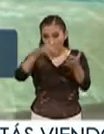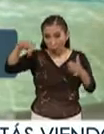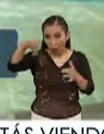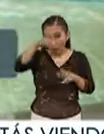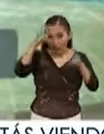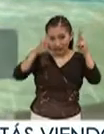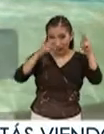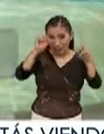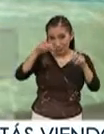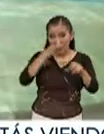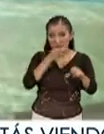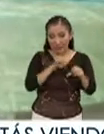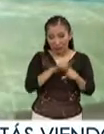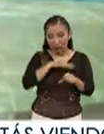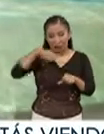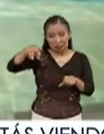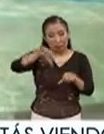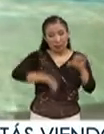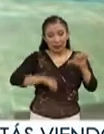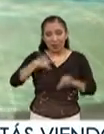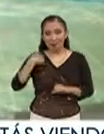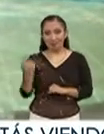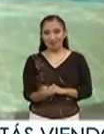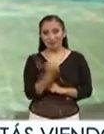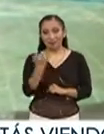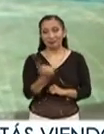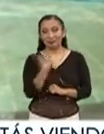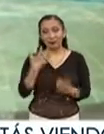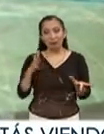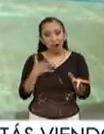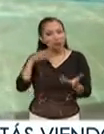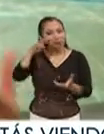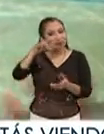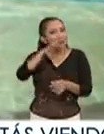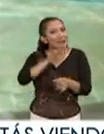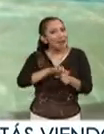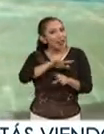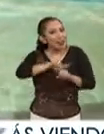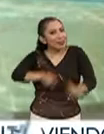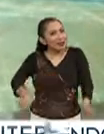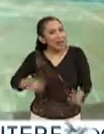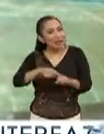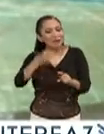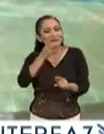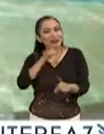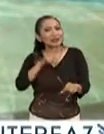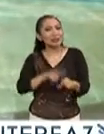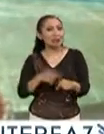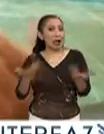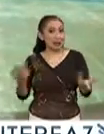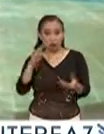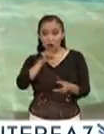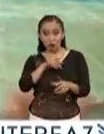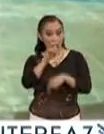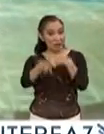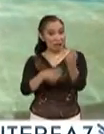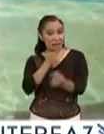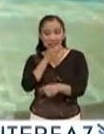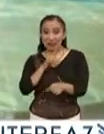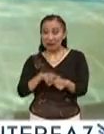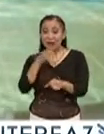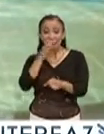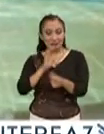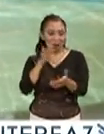que visita este festival y por fortuna, bueno, lo convierte en un festival diferente y un festival que si tú no vas al festival,